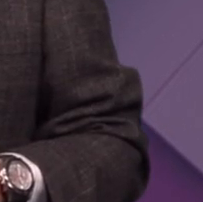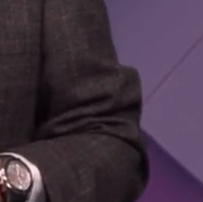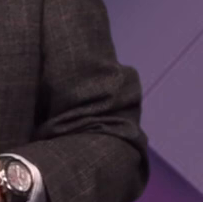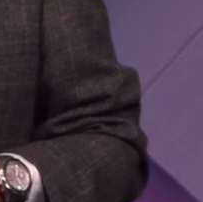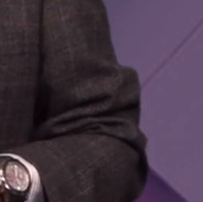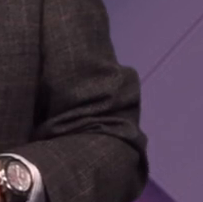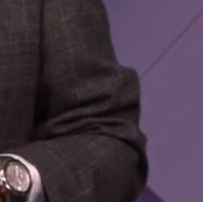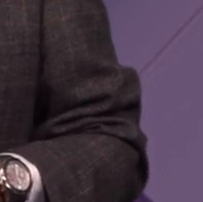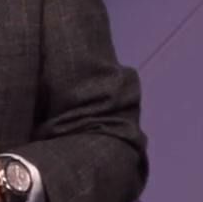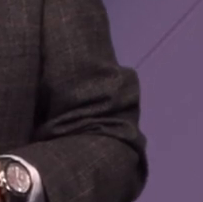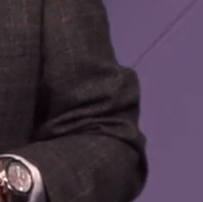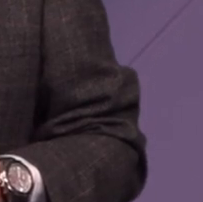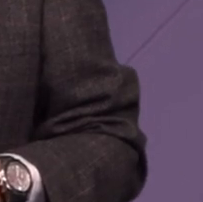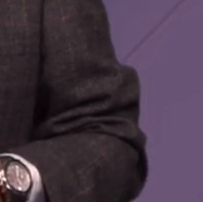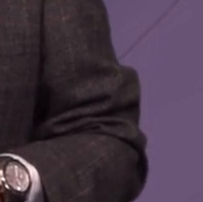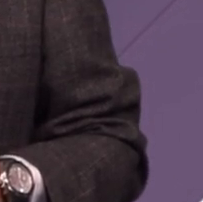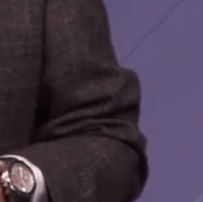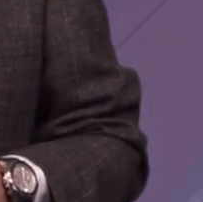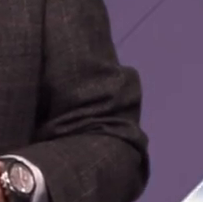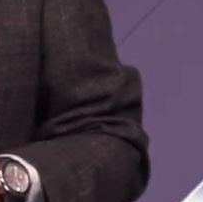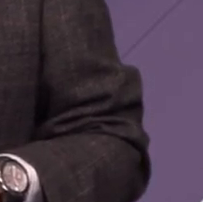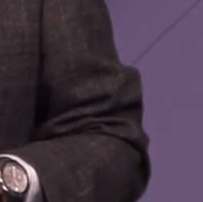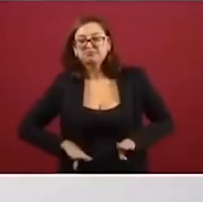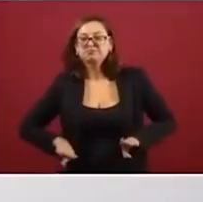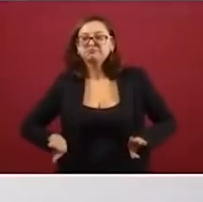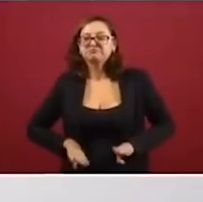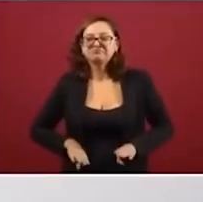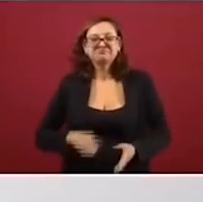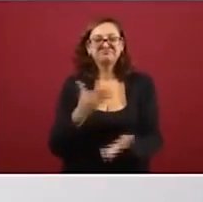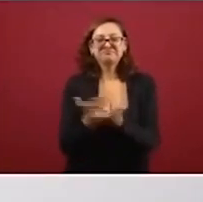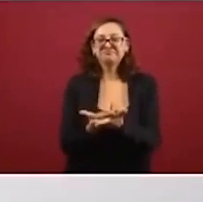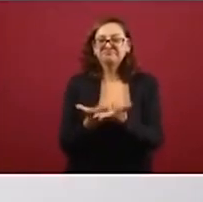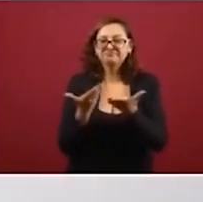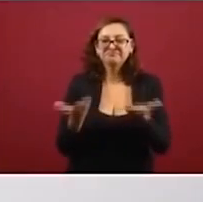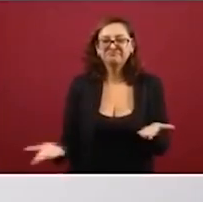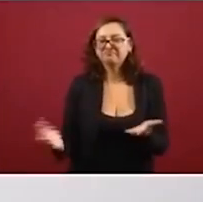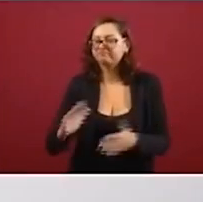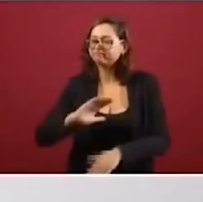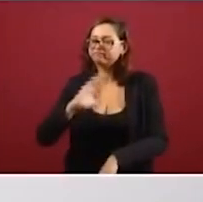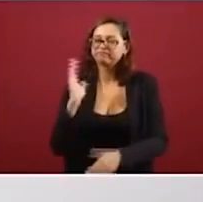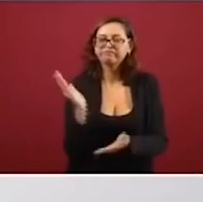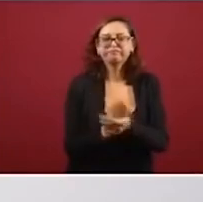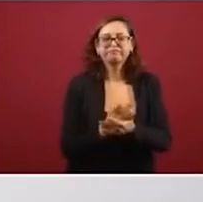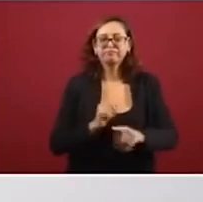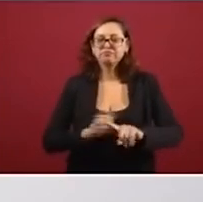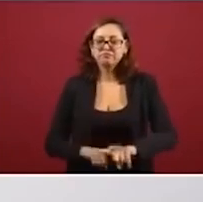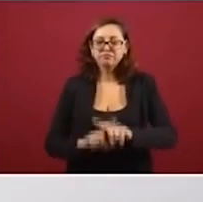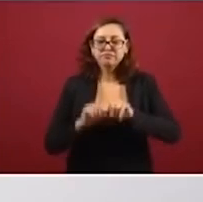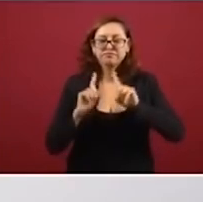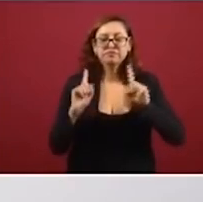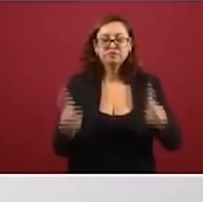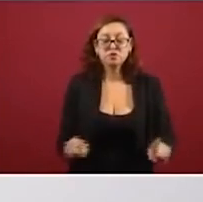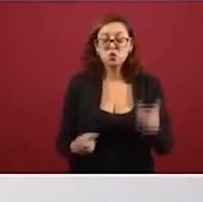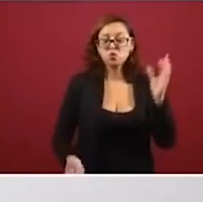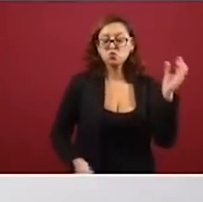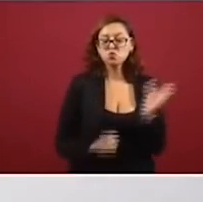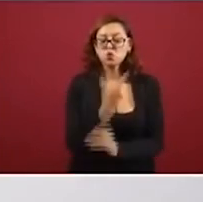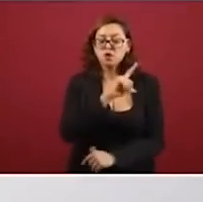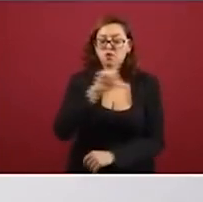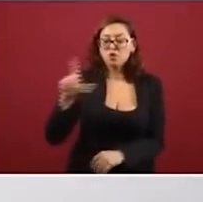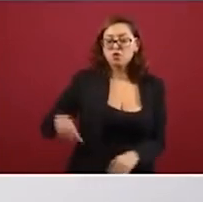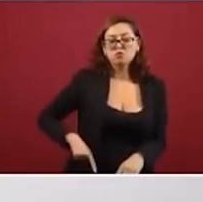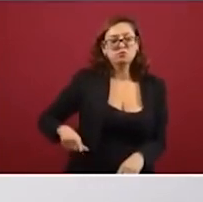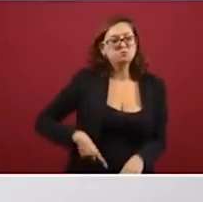mentira se ha dicho en la historia de los presidentes del gobierno actual ha eliminado los privilegios y